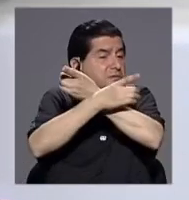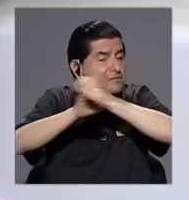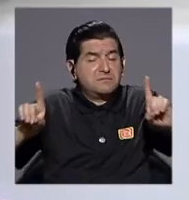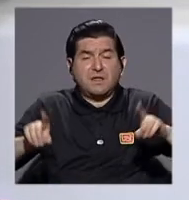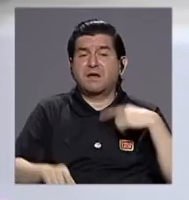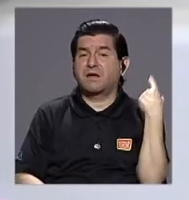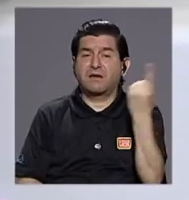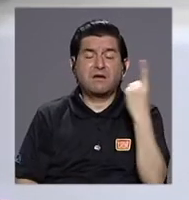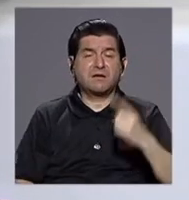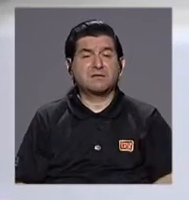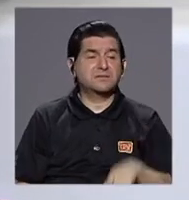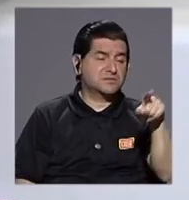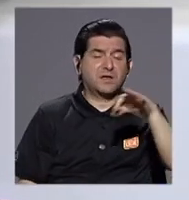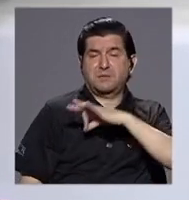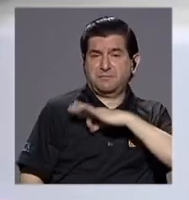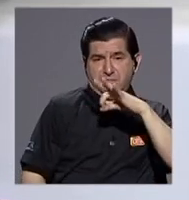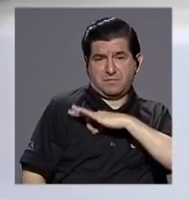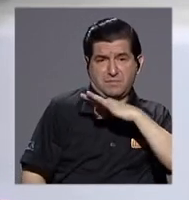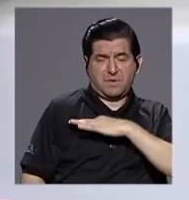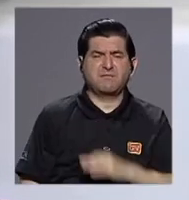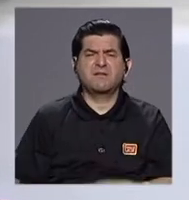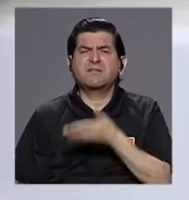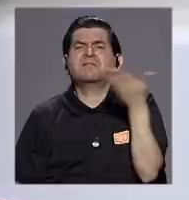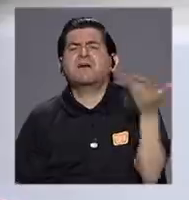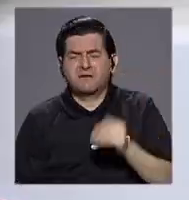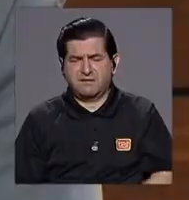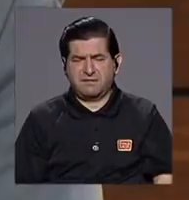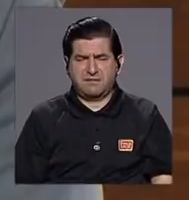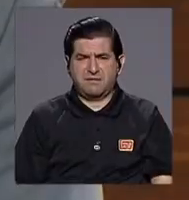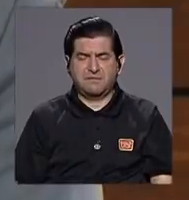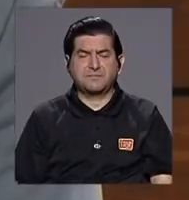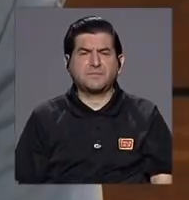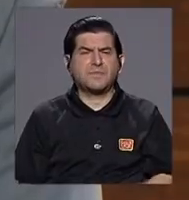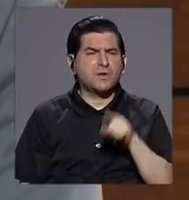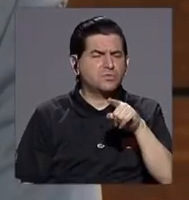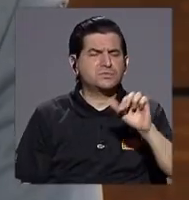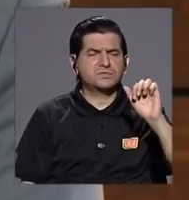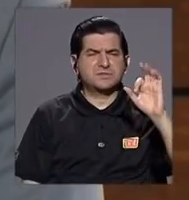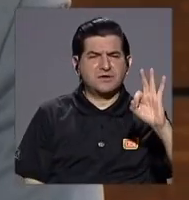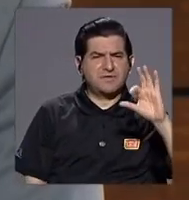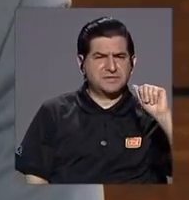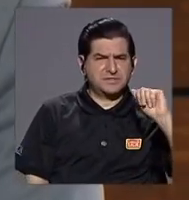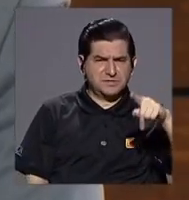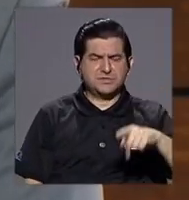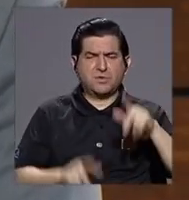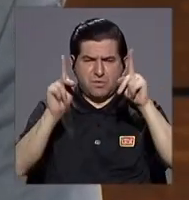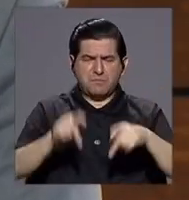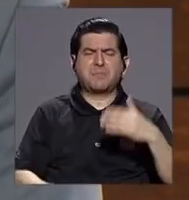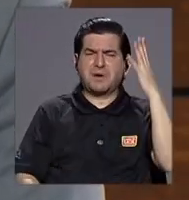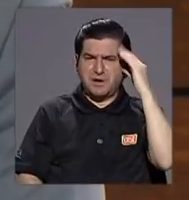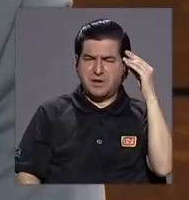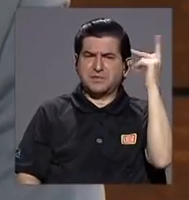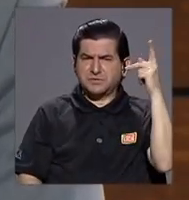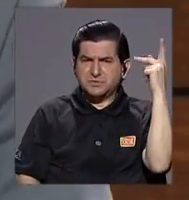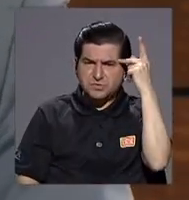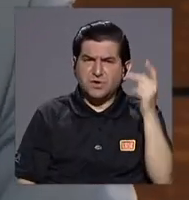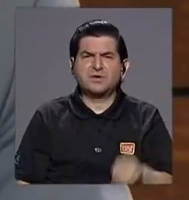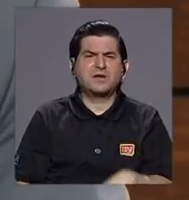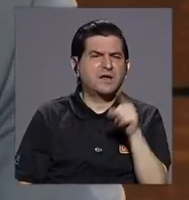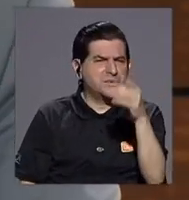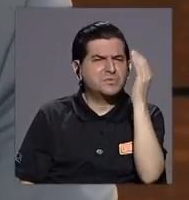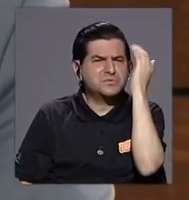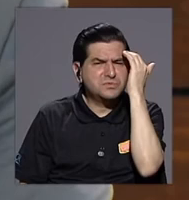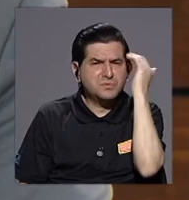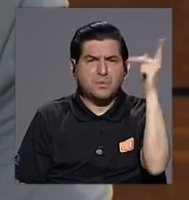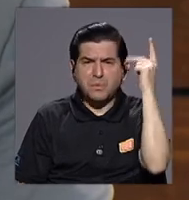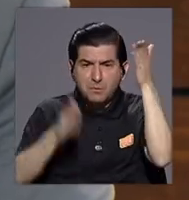que siempre se nutre de un... Don Francisco, pero usted es un hombre muy curtido en la política y tiene que saber por qué